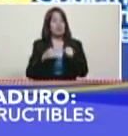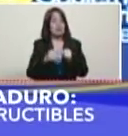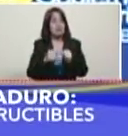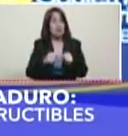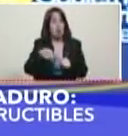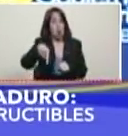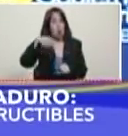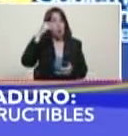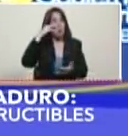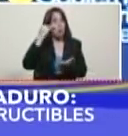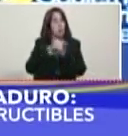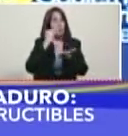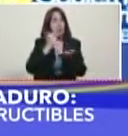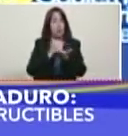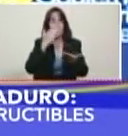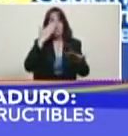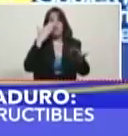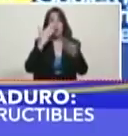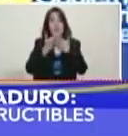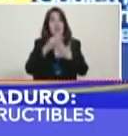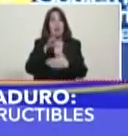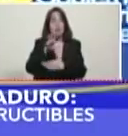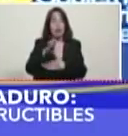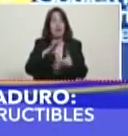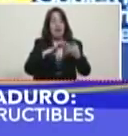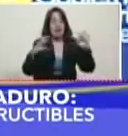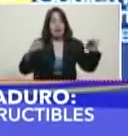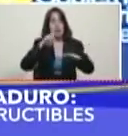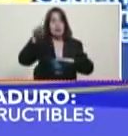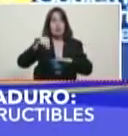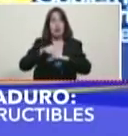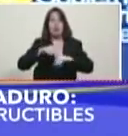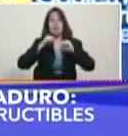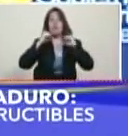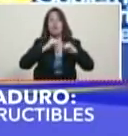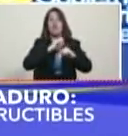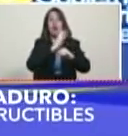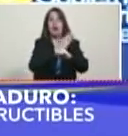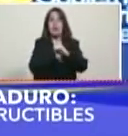comprobando, frente al país en cadena nacional, que somos mucho más